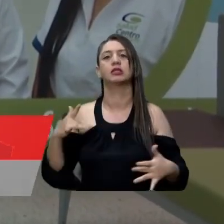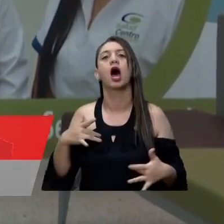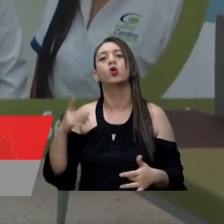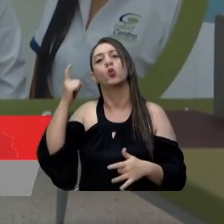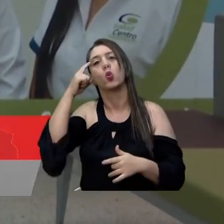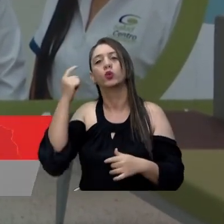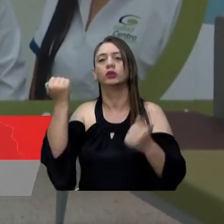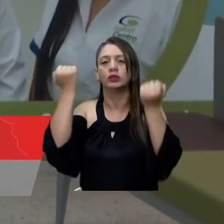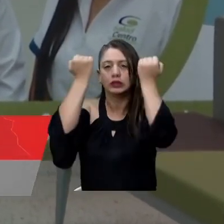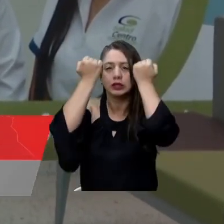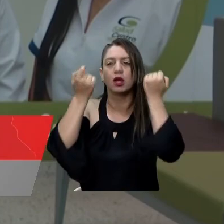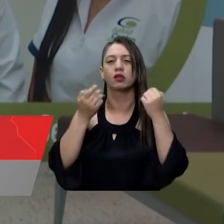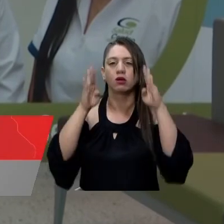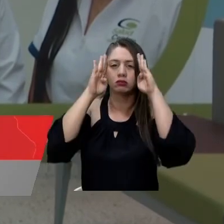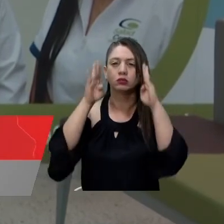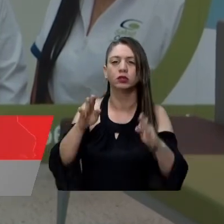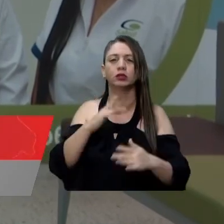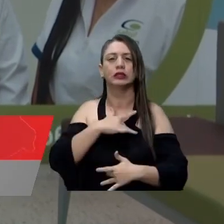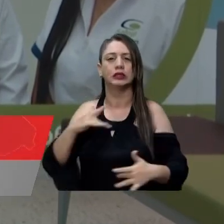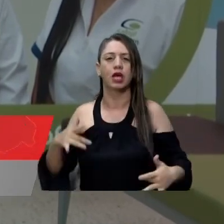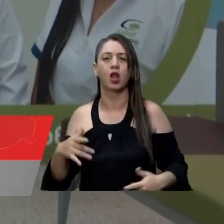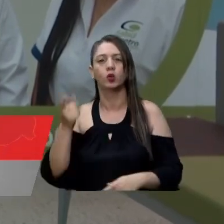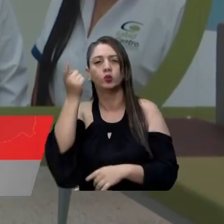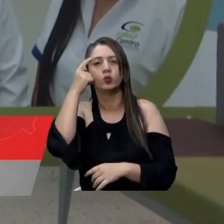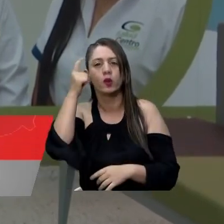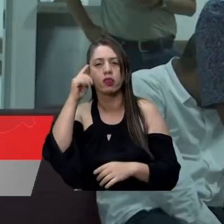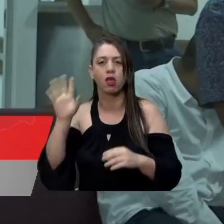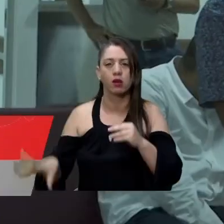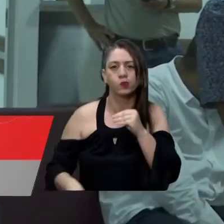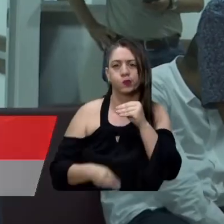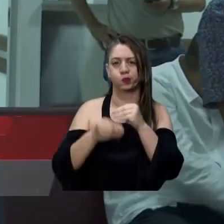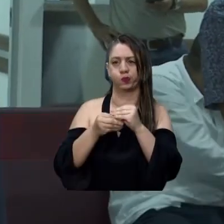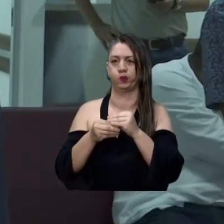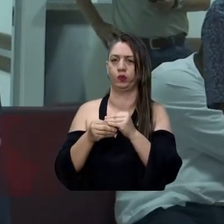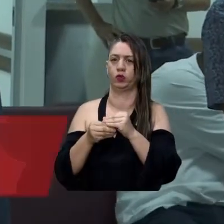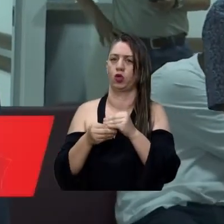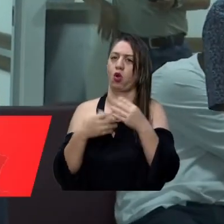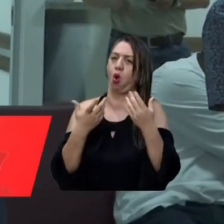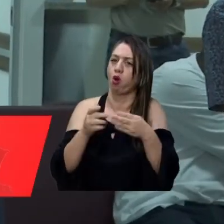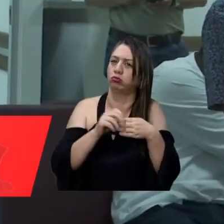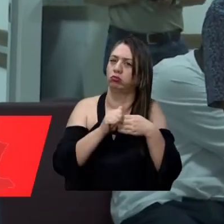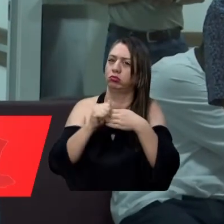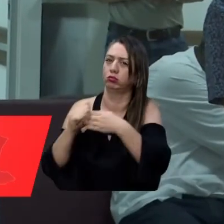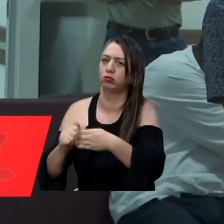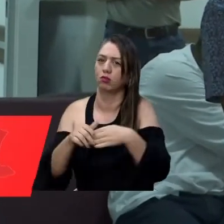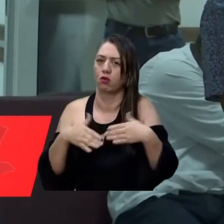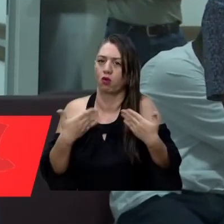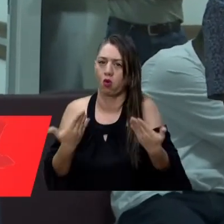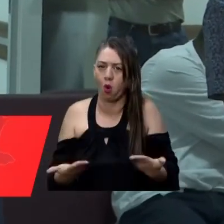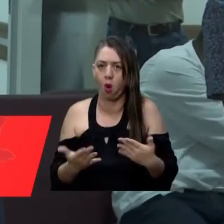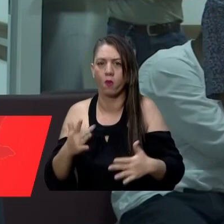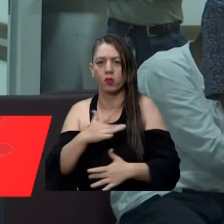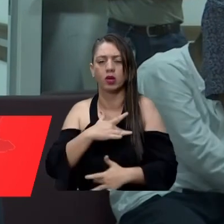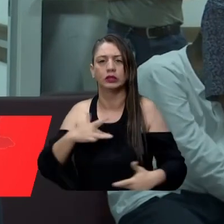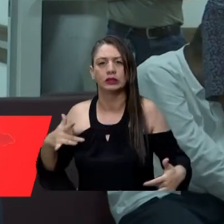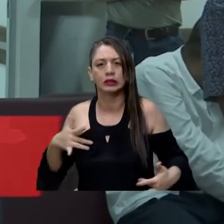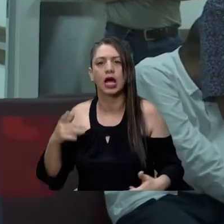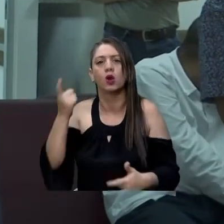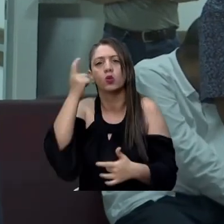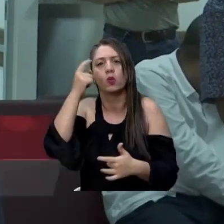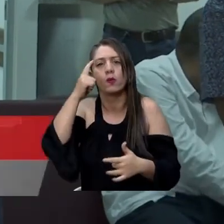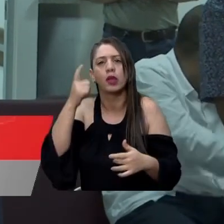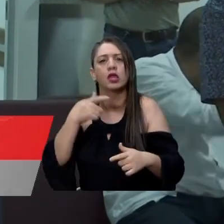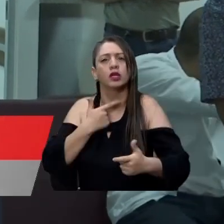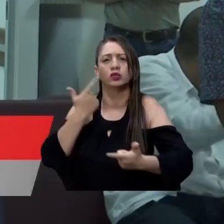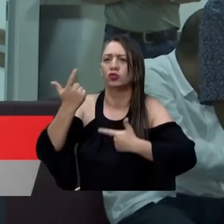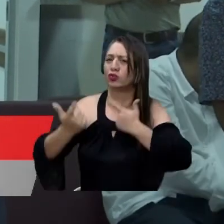psiquiatra, con trabajo social, es un servicio de salud mental complementario. Su orientación en la salud mental y en la